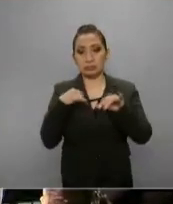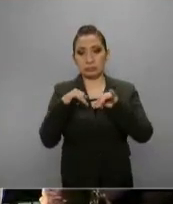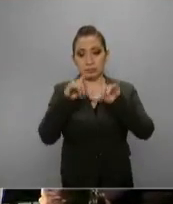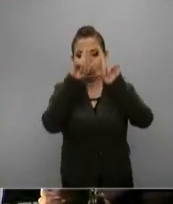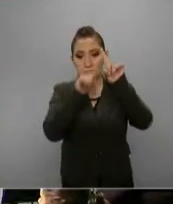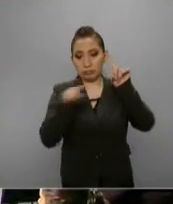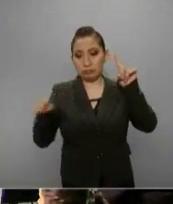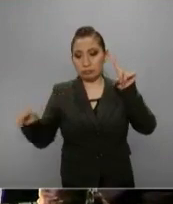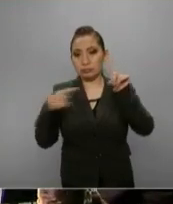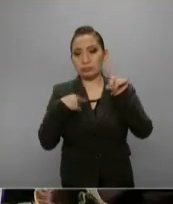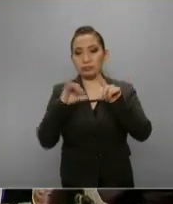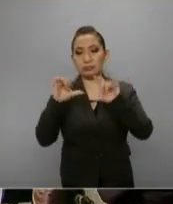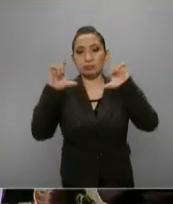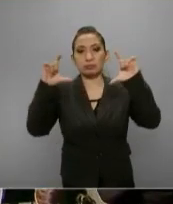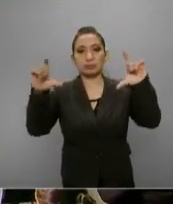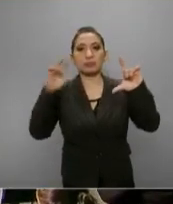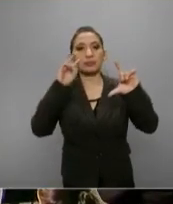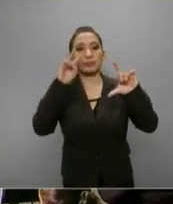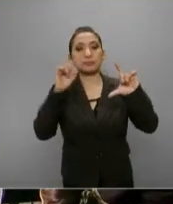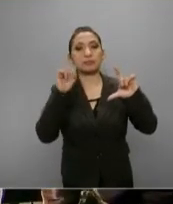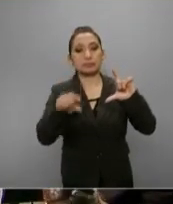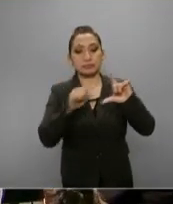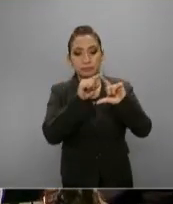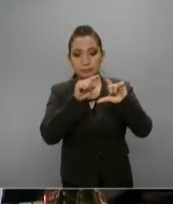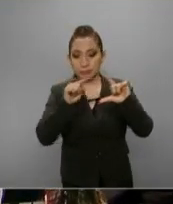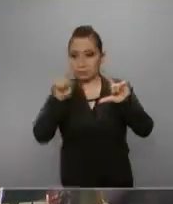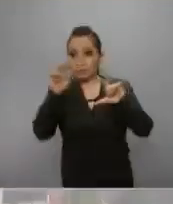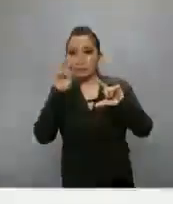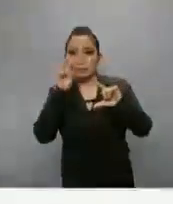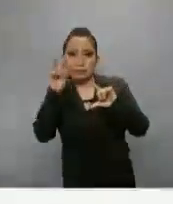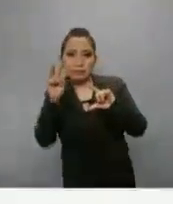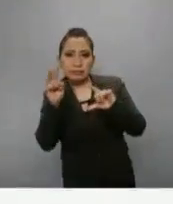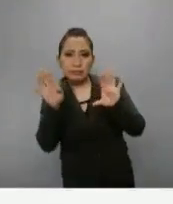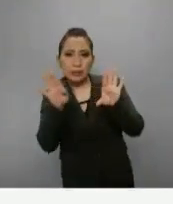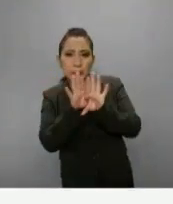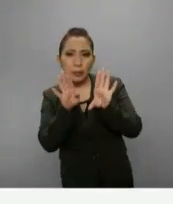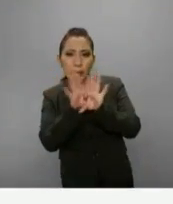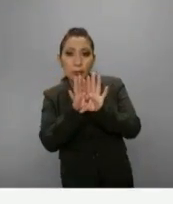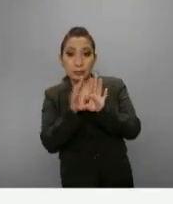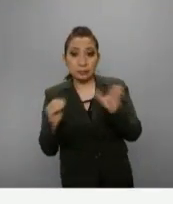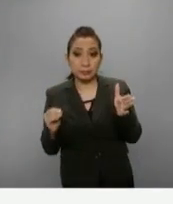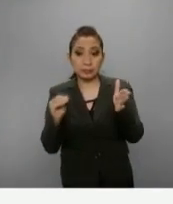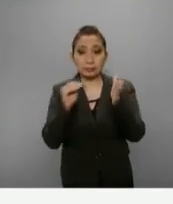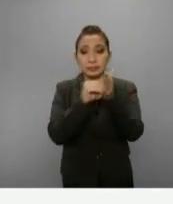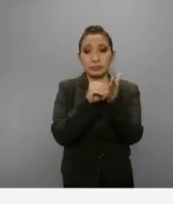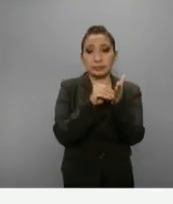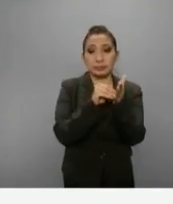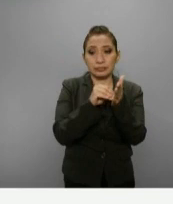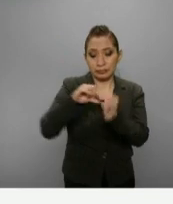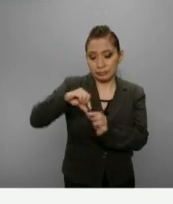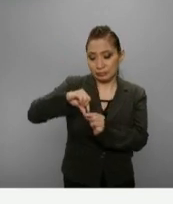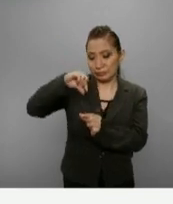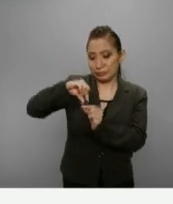es la siguiente diapositiva, podemos ver esta misma distribución, pero ahora también estamos agregando una